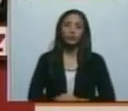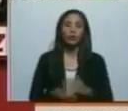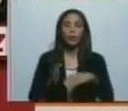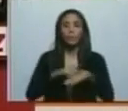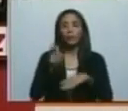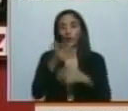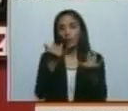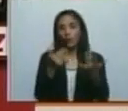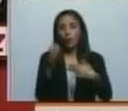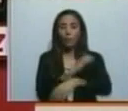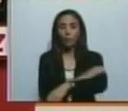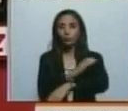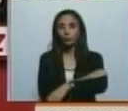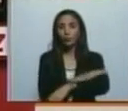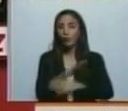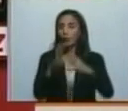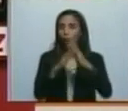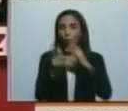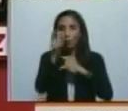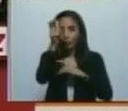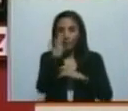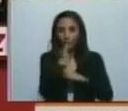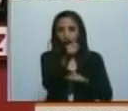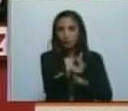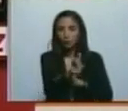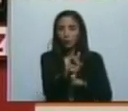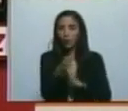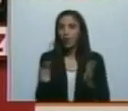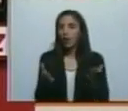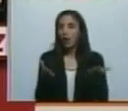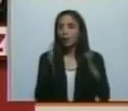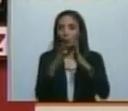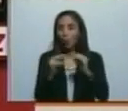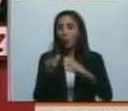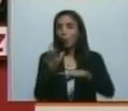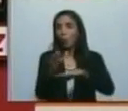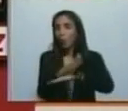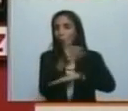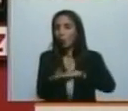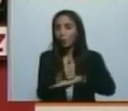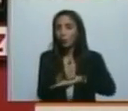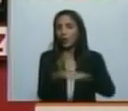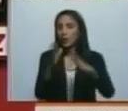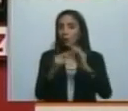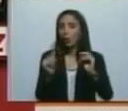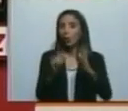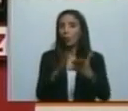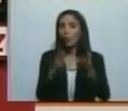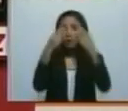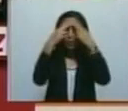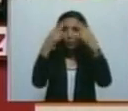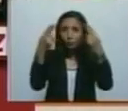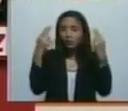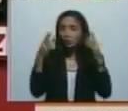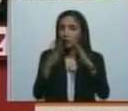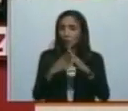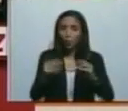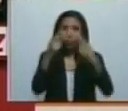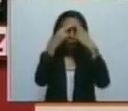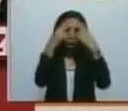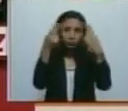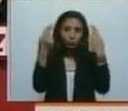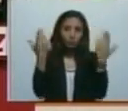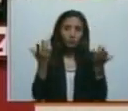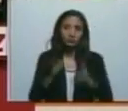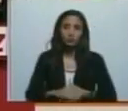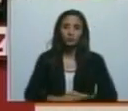víctimas y víctimas en victimarios, quieren dar su versión. Esa misma derecha que